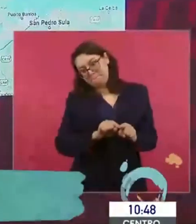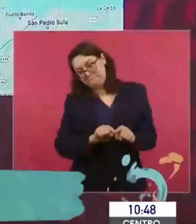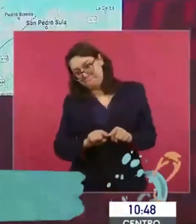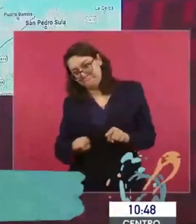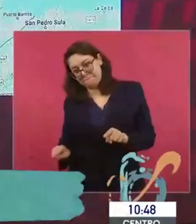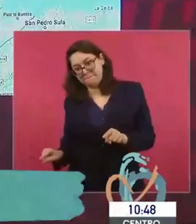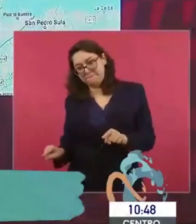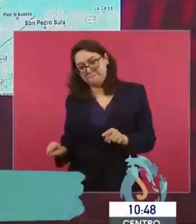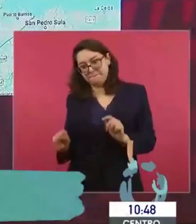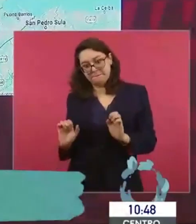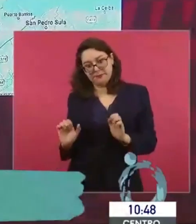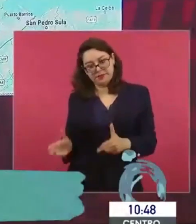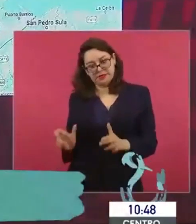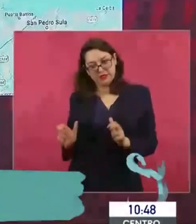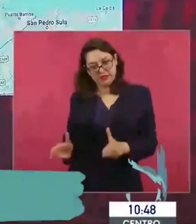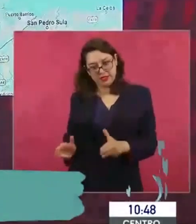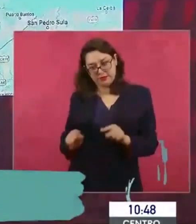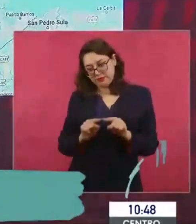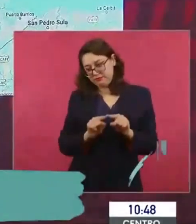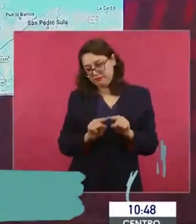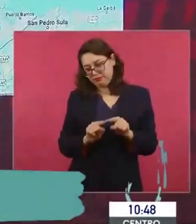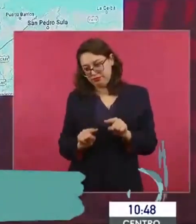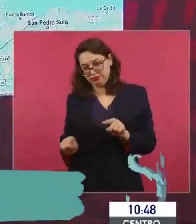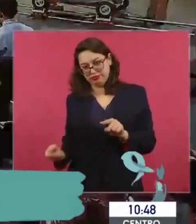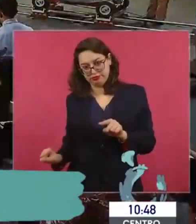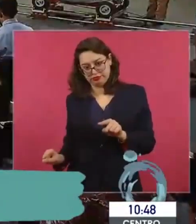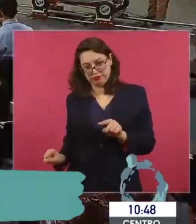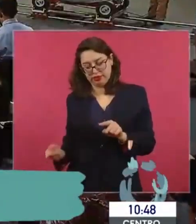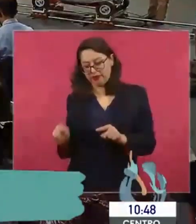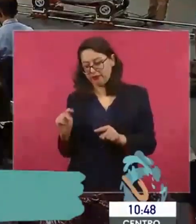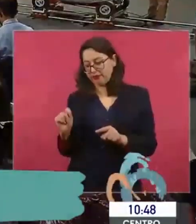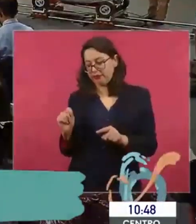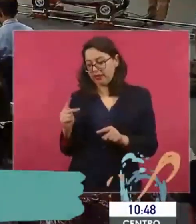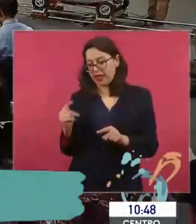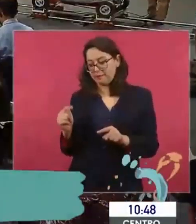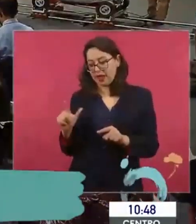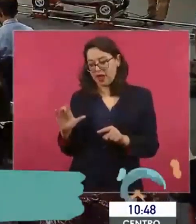Tapachula todo esto tren